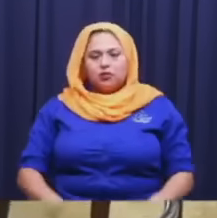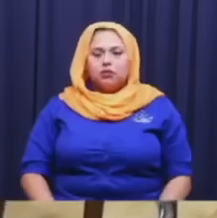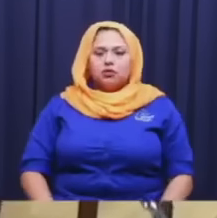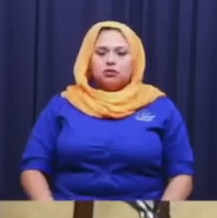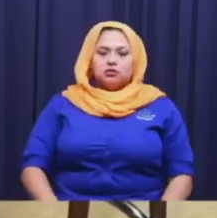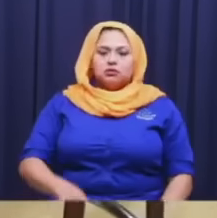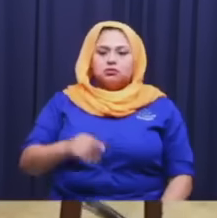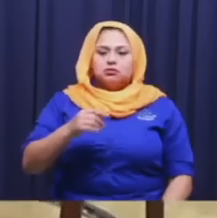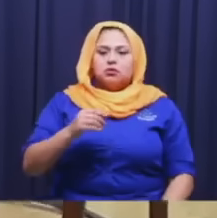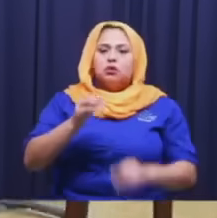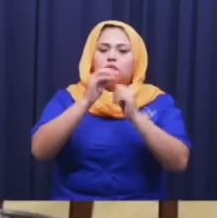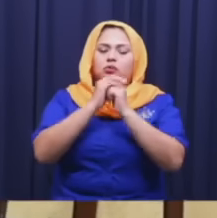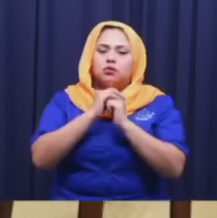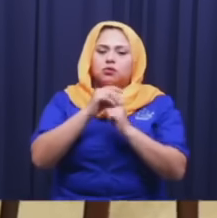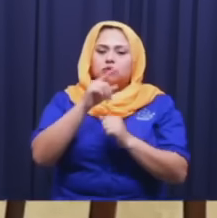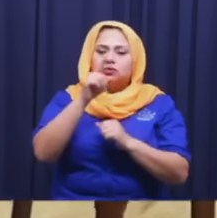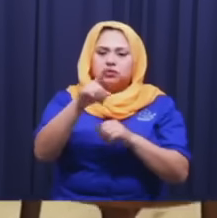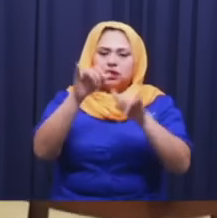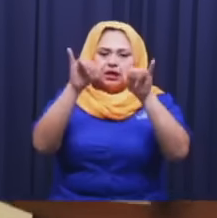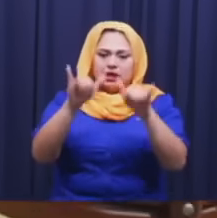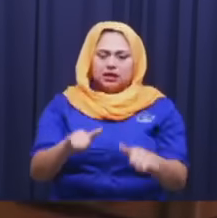Tome el tiempo que sea necesario.